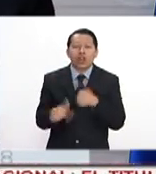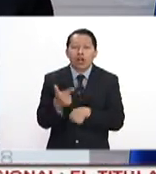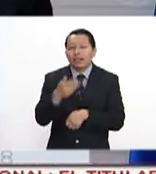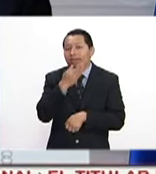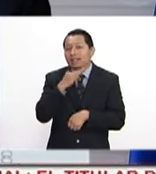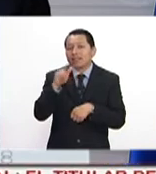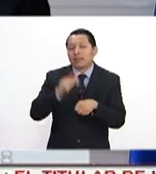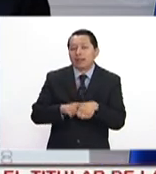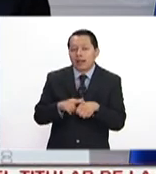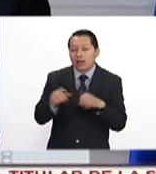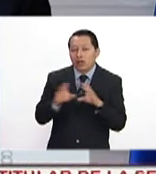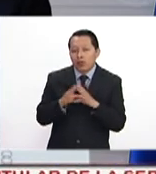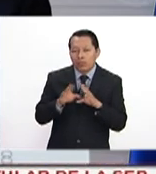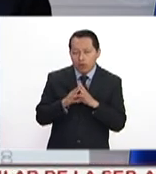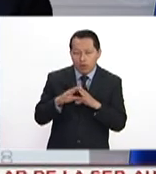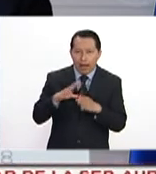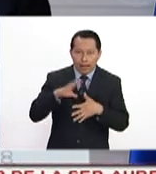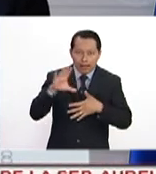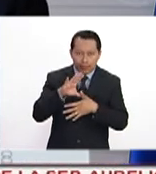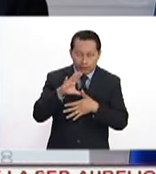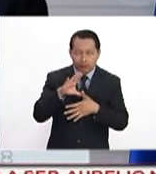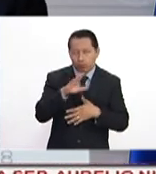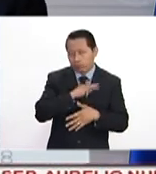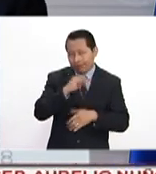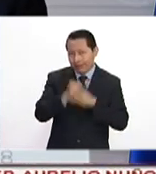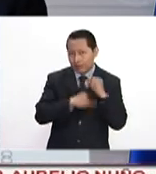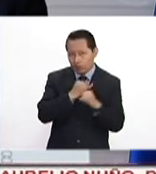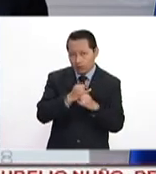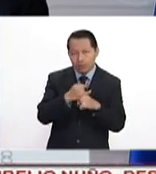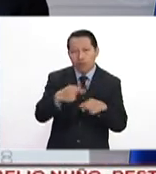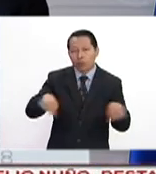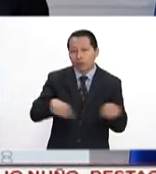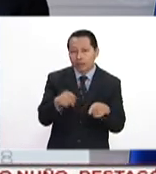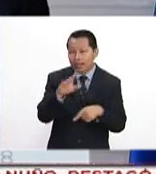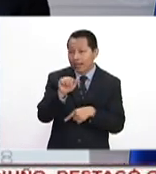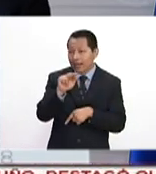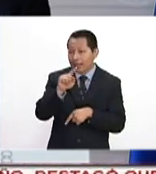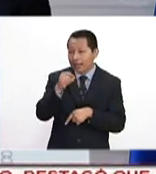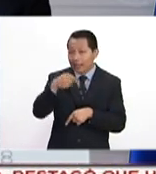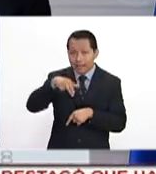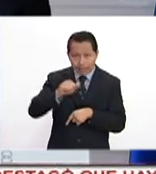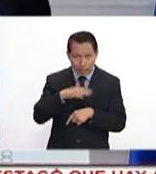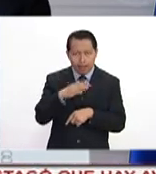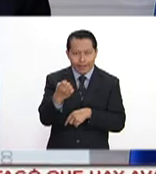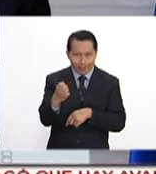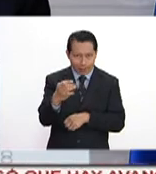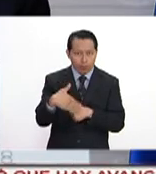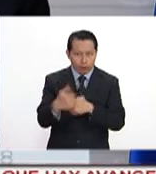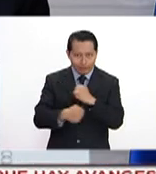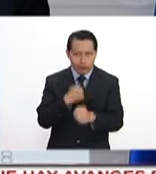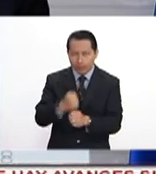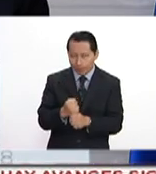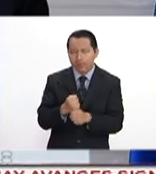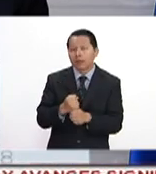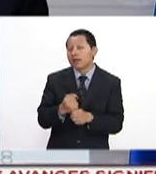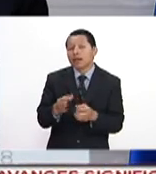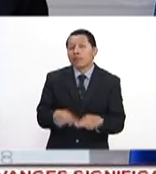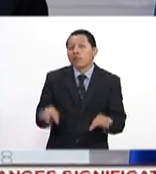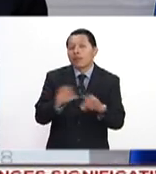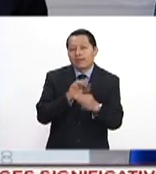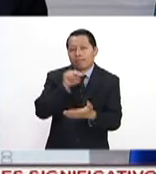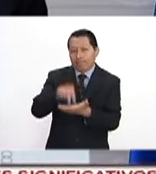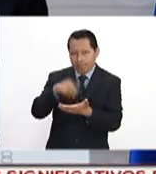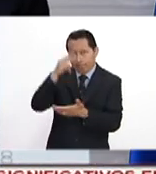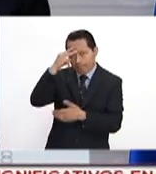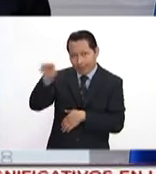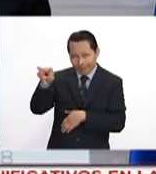Festival Internacional de Música de Cartagena, que se lleva a cabo también en enero del próximo año, con la importante presencia